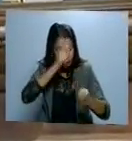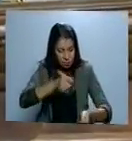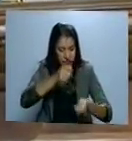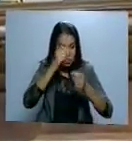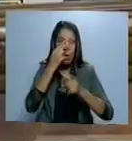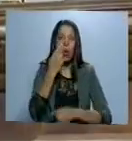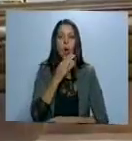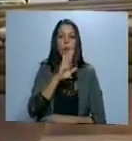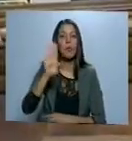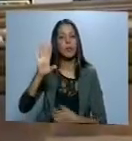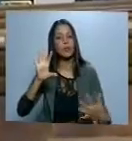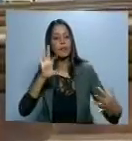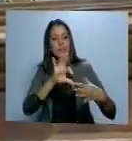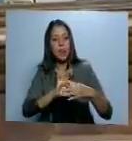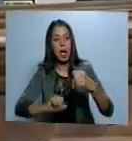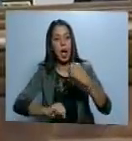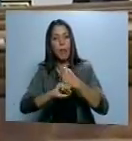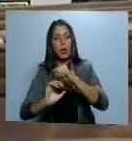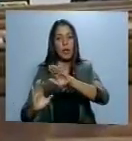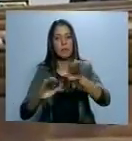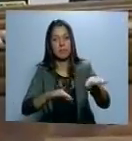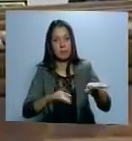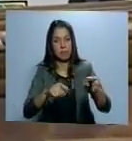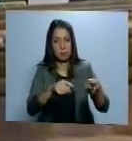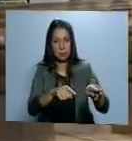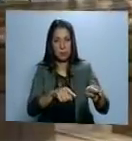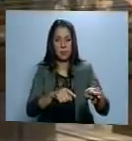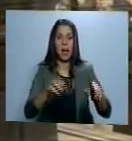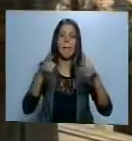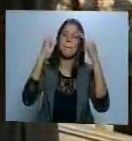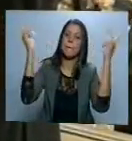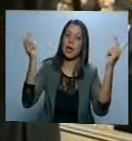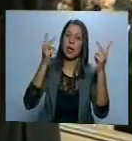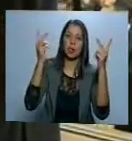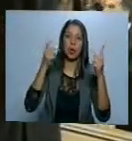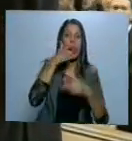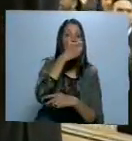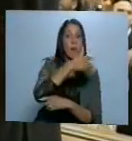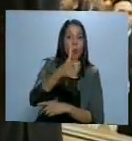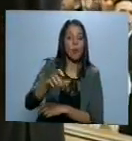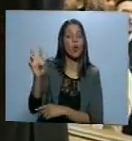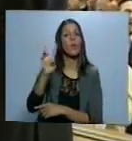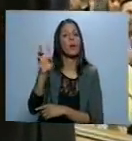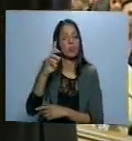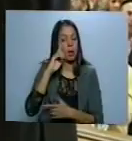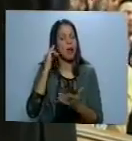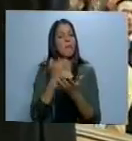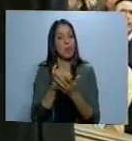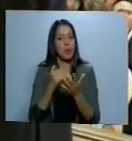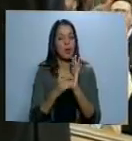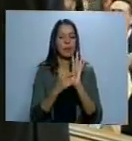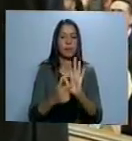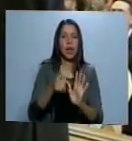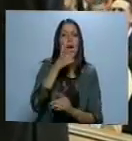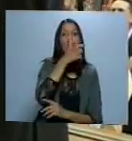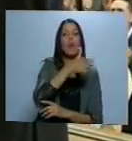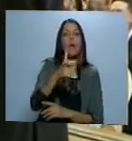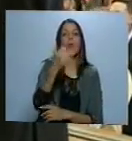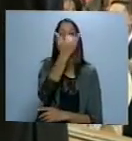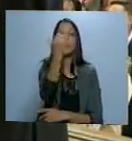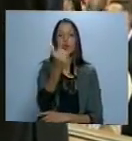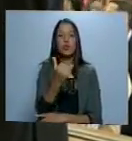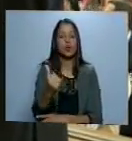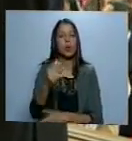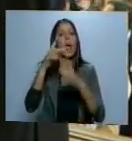compromiso de apoyarlo en su gestión. Es una victoria popular, es una victoria del pueblo Zulia y es